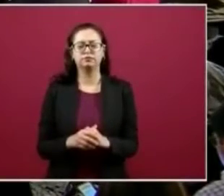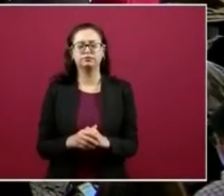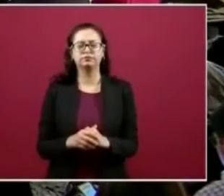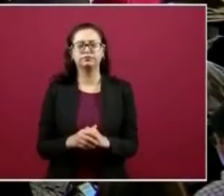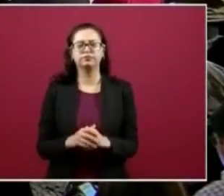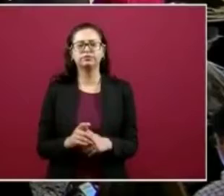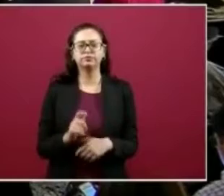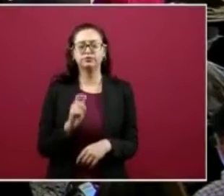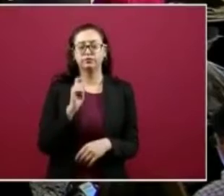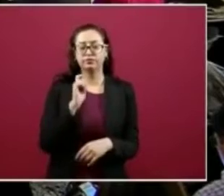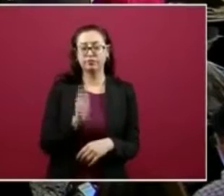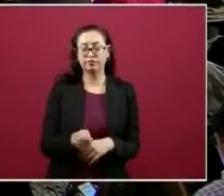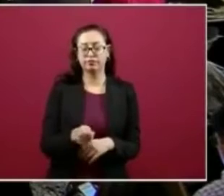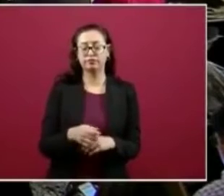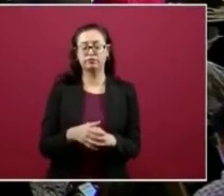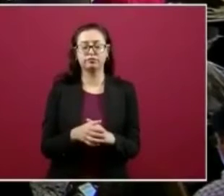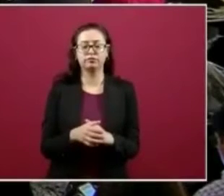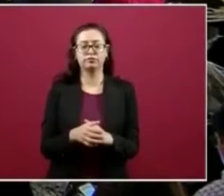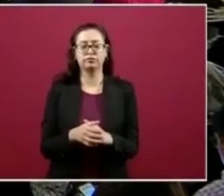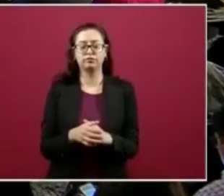que